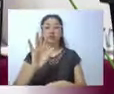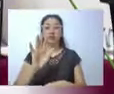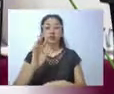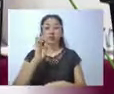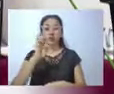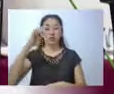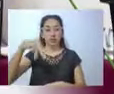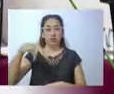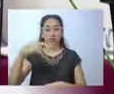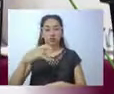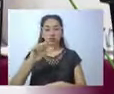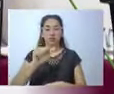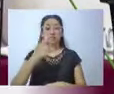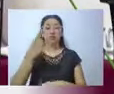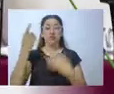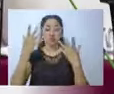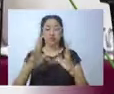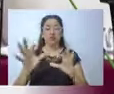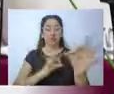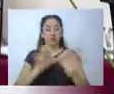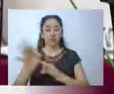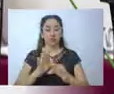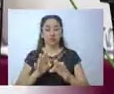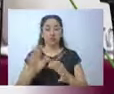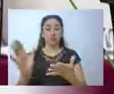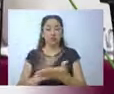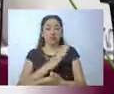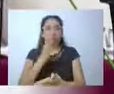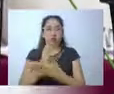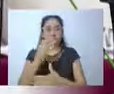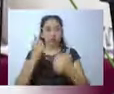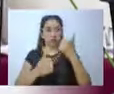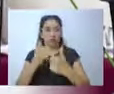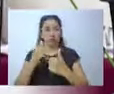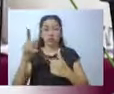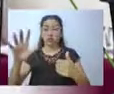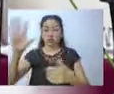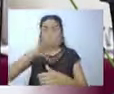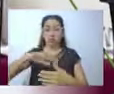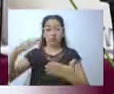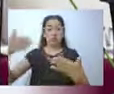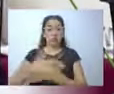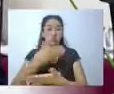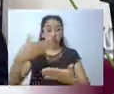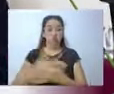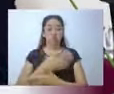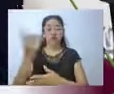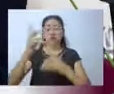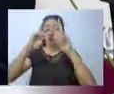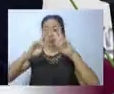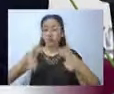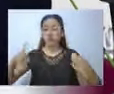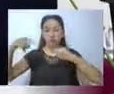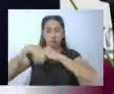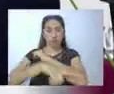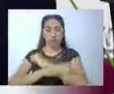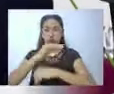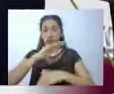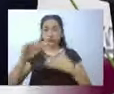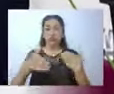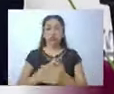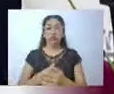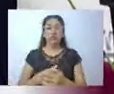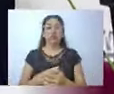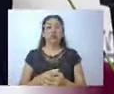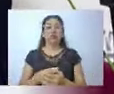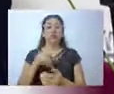explicaron la problemática y efectivamente son nuevos y están haciendo una evaluación y una investigación de todo lo anterior. Entonces, ellos justamente